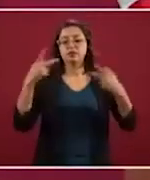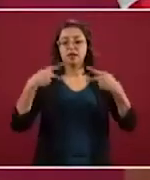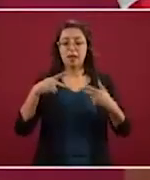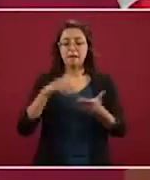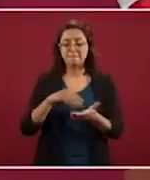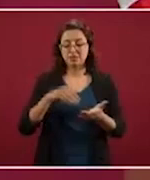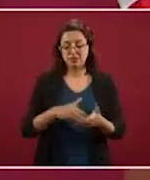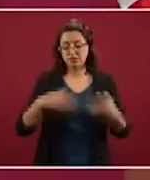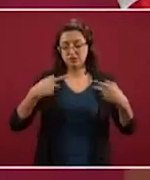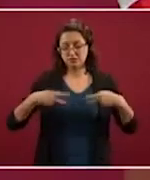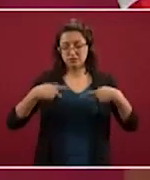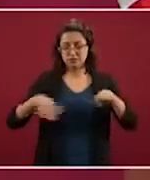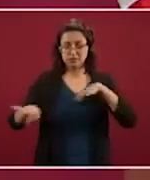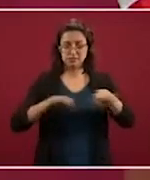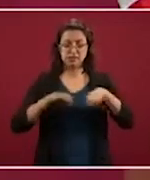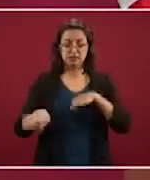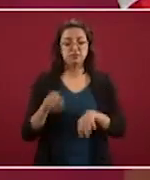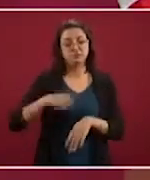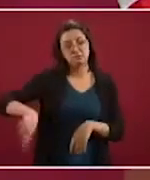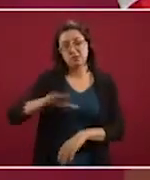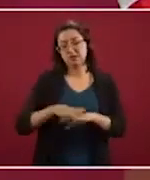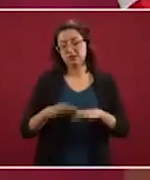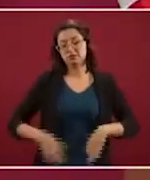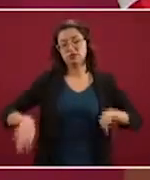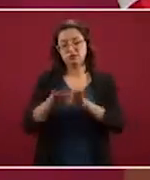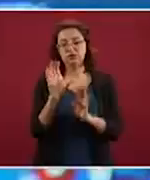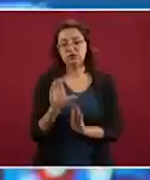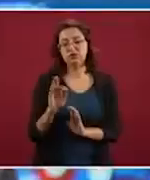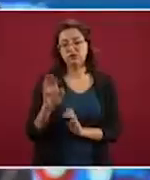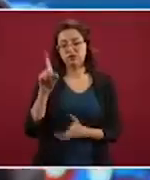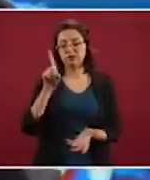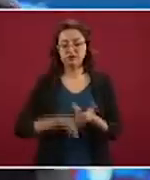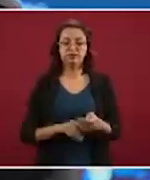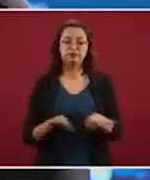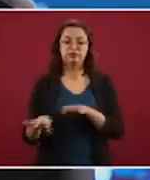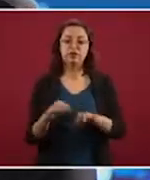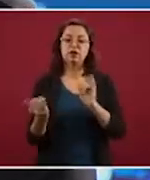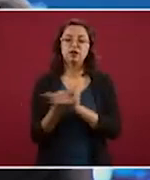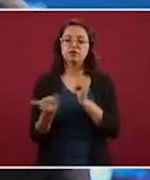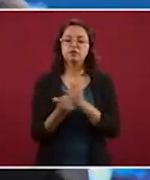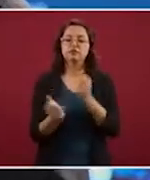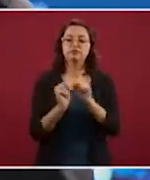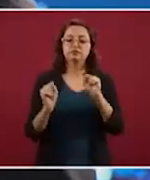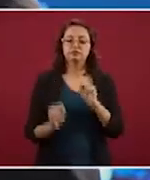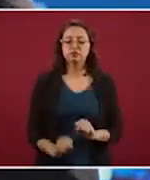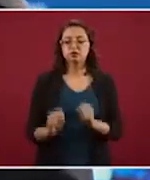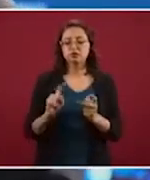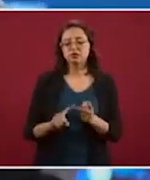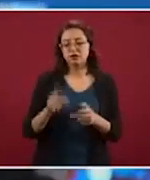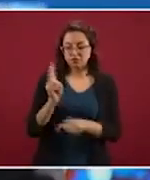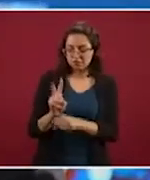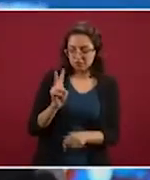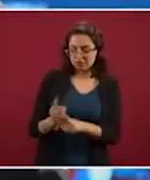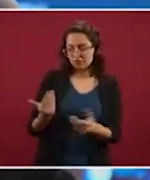trabajadores, sin duda la principal fortaleza de la CFE. Se creó un sistema de inteligencia de mercado